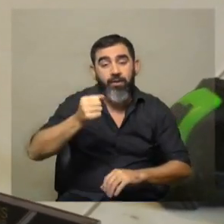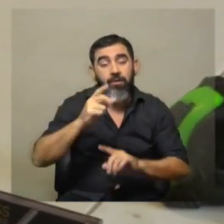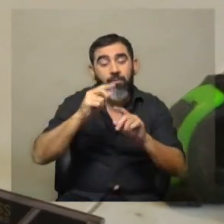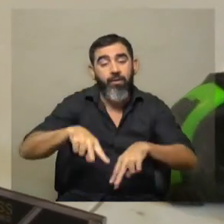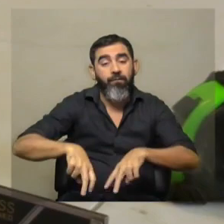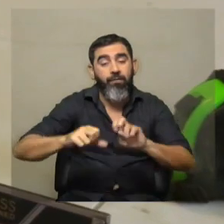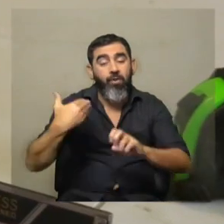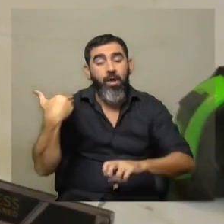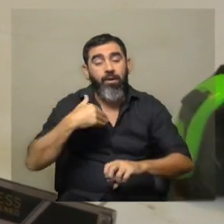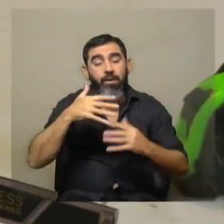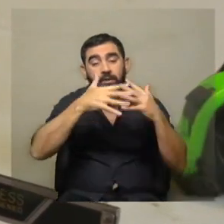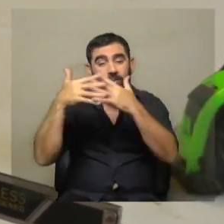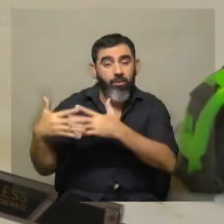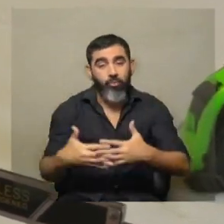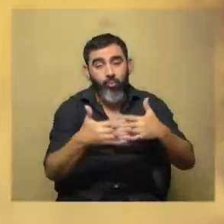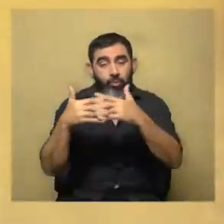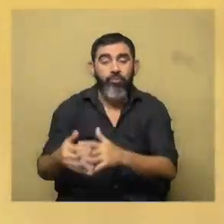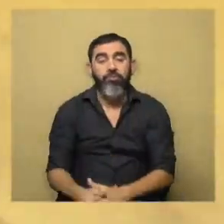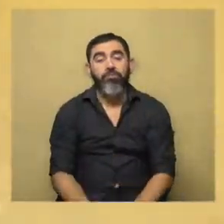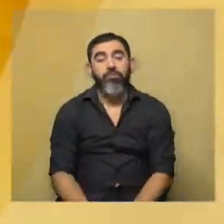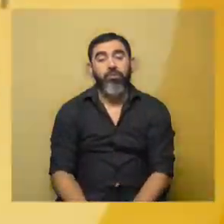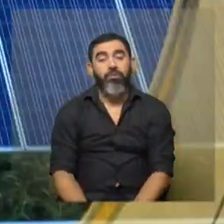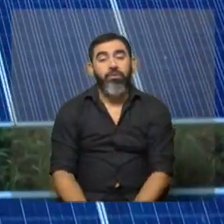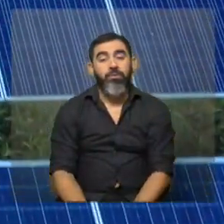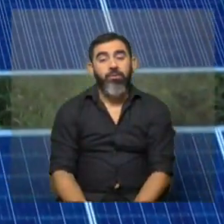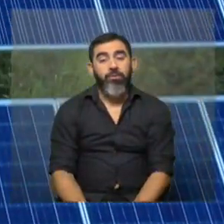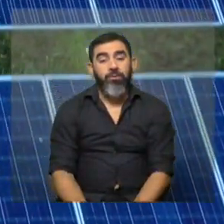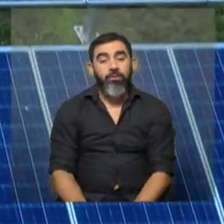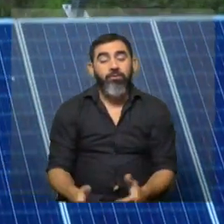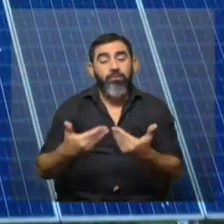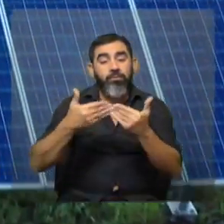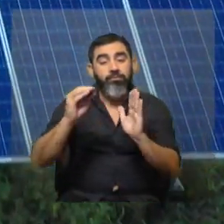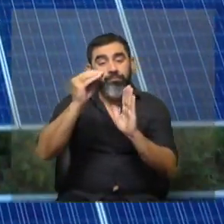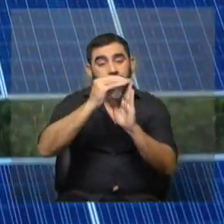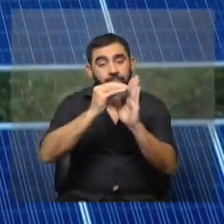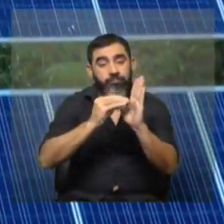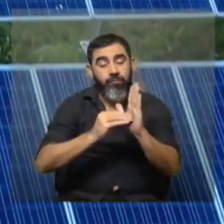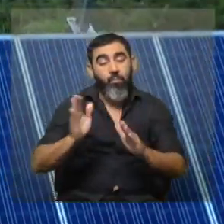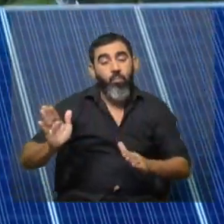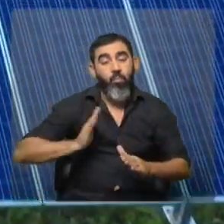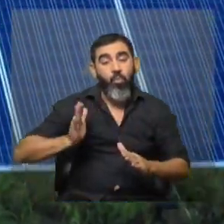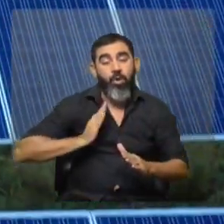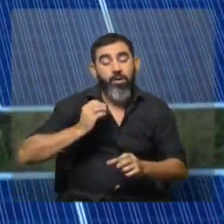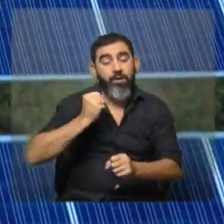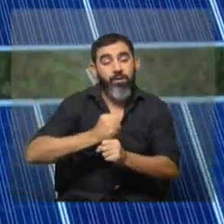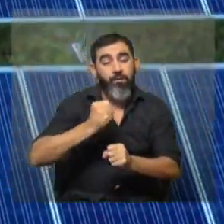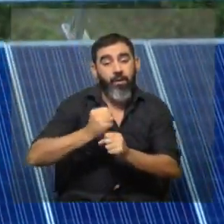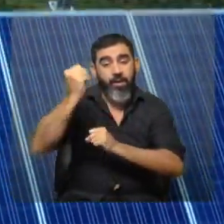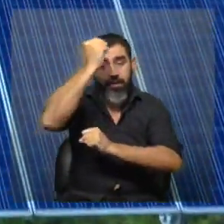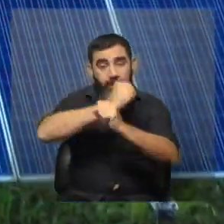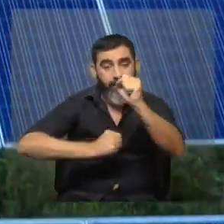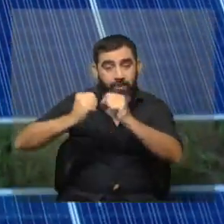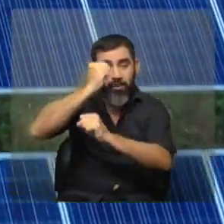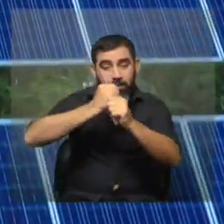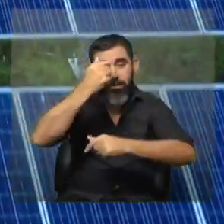de Argentina y Estados Unidos. Ya están abiertas las inscripciones para que mujeres que trabajan en áreas de la ingeniería y